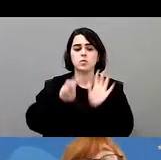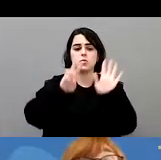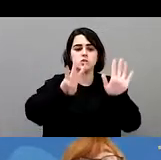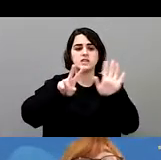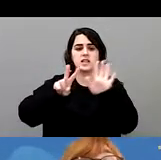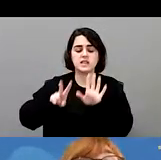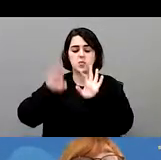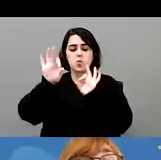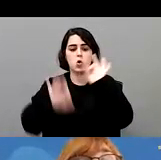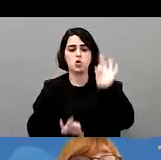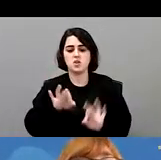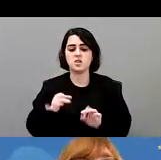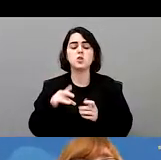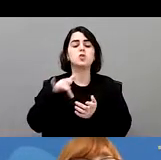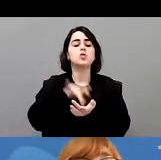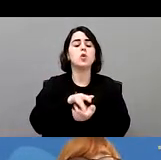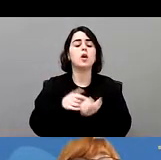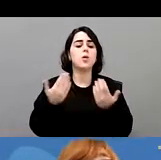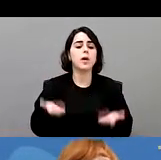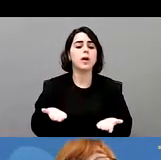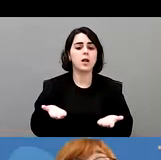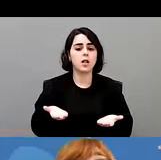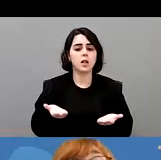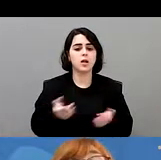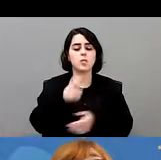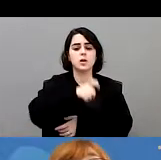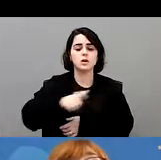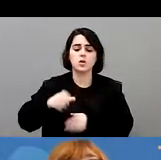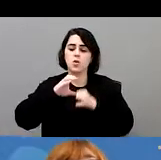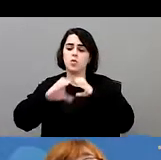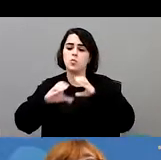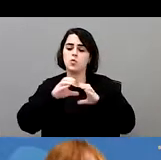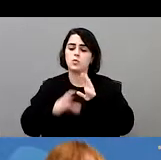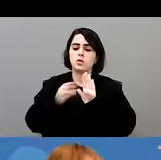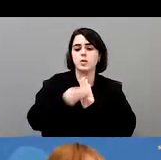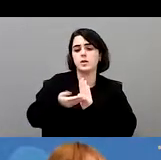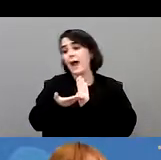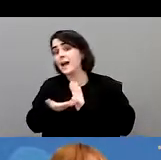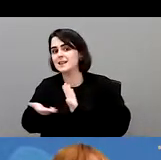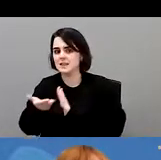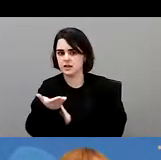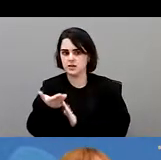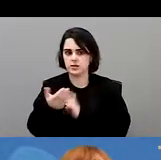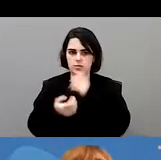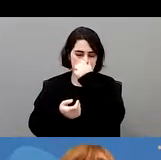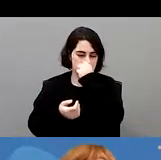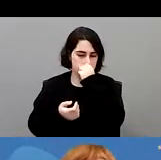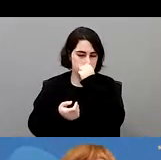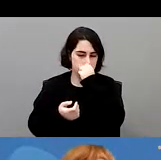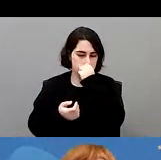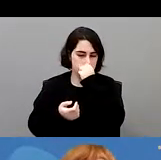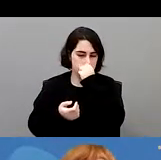87% han sido vividas por personas que emplean comunicación aumentativa y alternativa. Es decir,